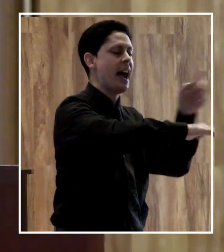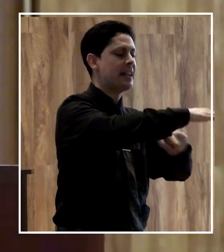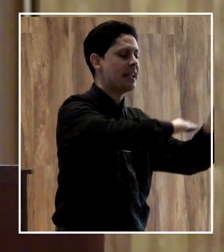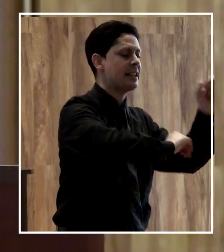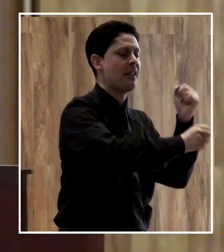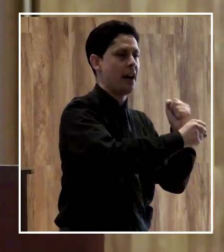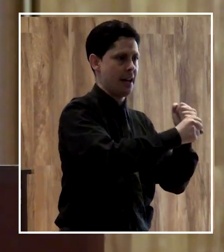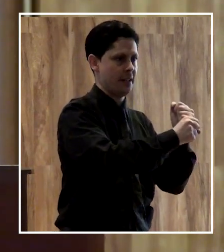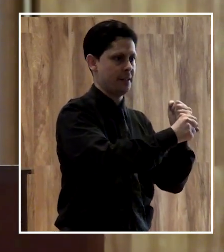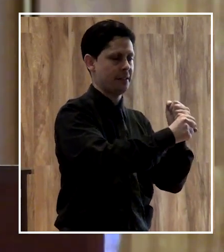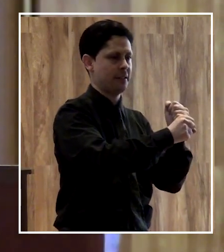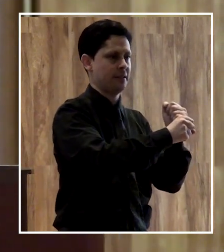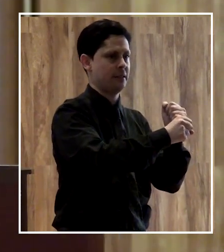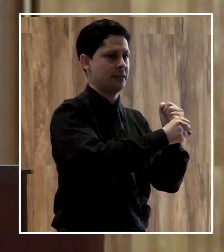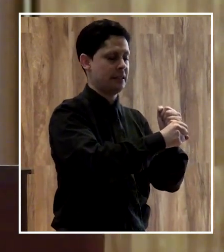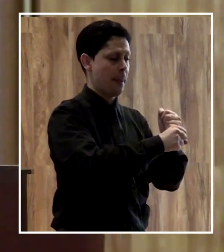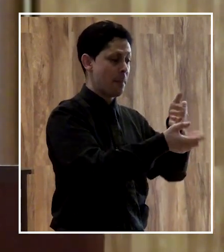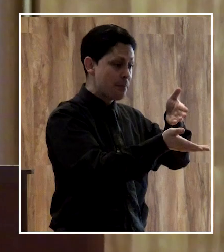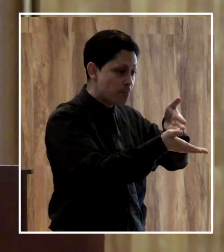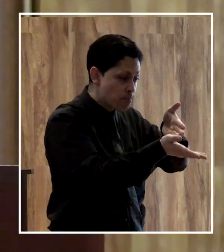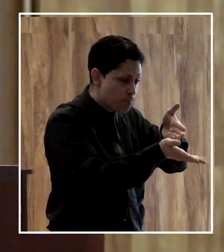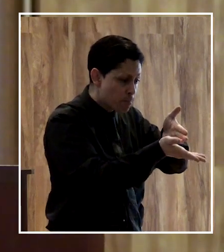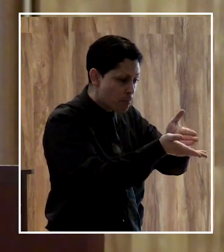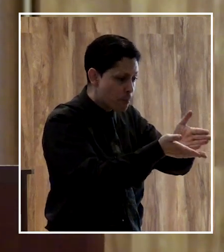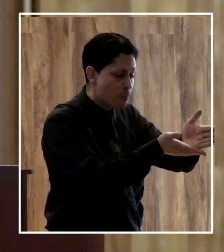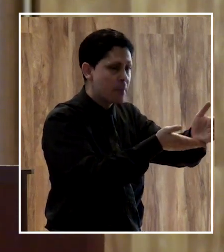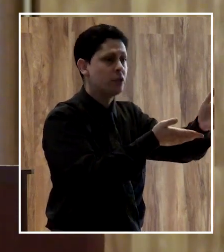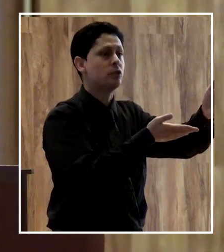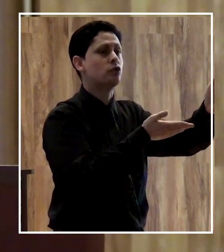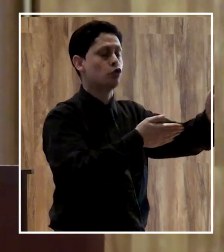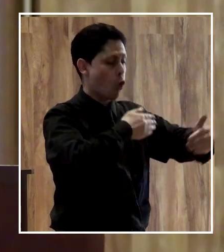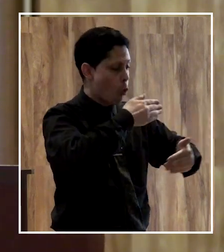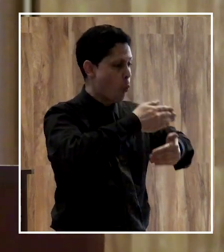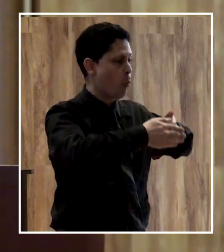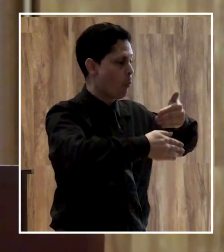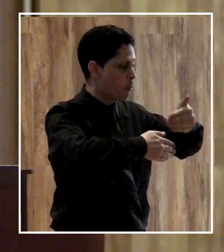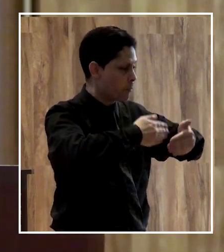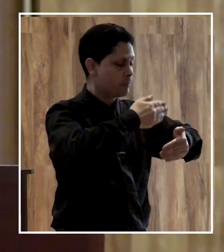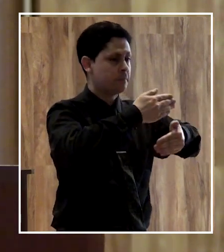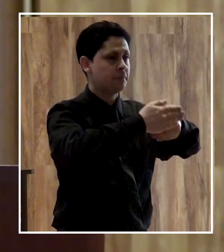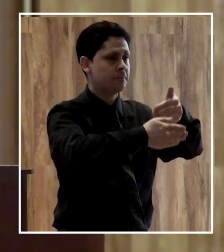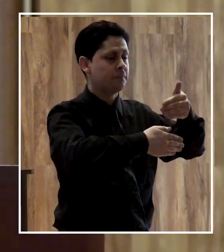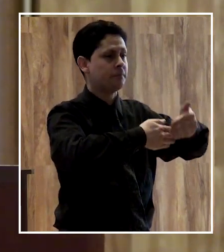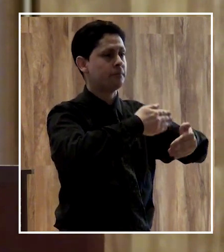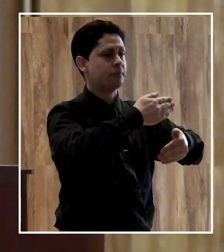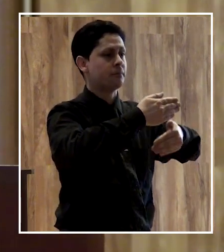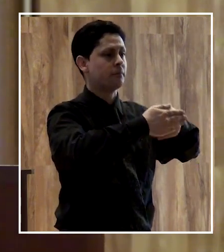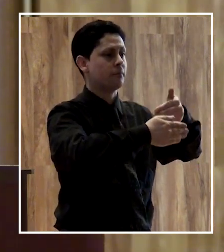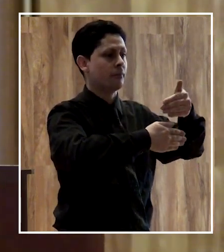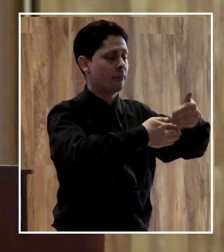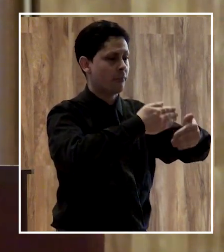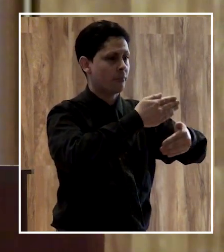ya como alguien que se puede empezar a formar no solo en la docencia, sino que